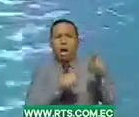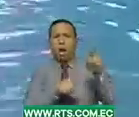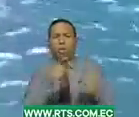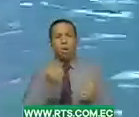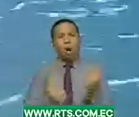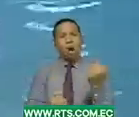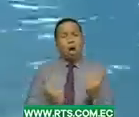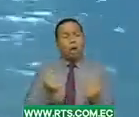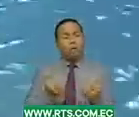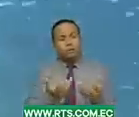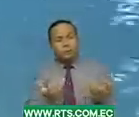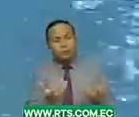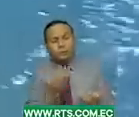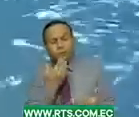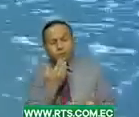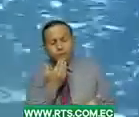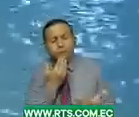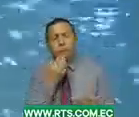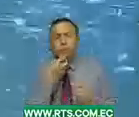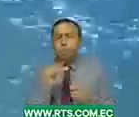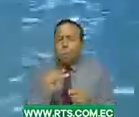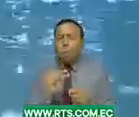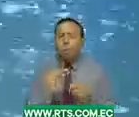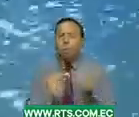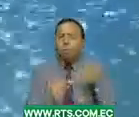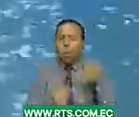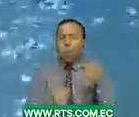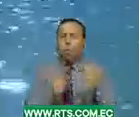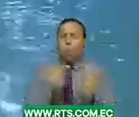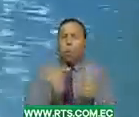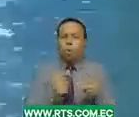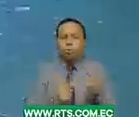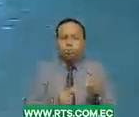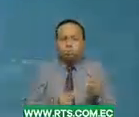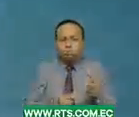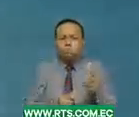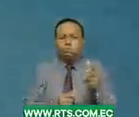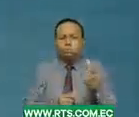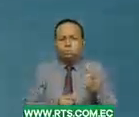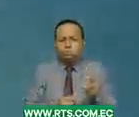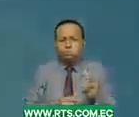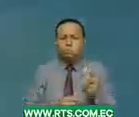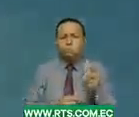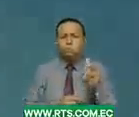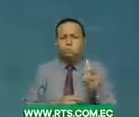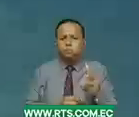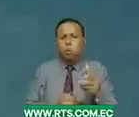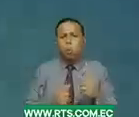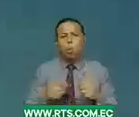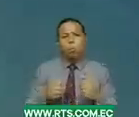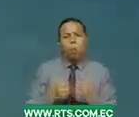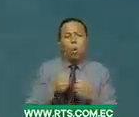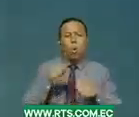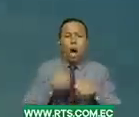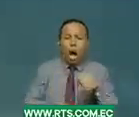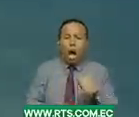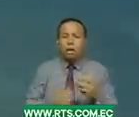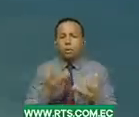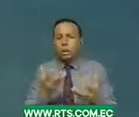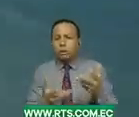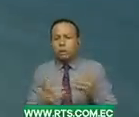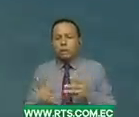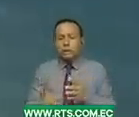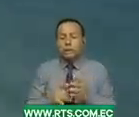conductores que prefieren mejor ir poco a poco, lentamente en este lugar, precisamente para evitar cualquier daño en el tema vehículos,